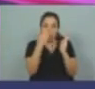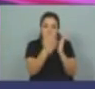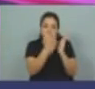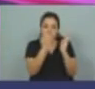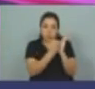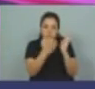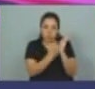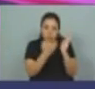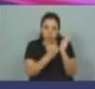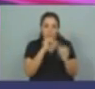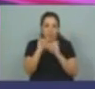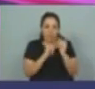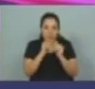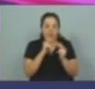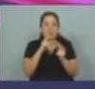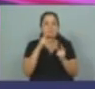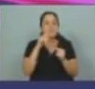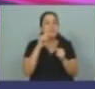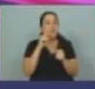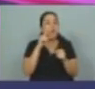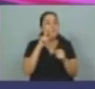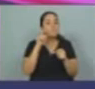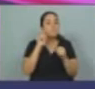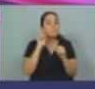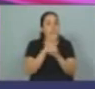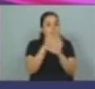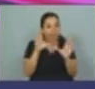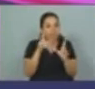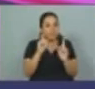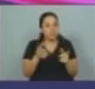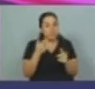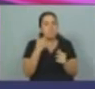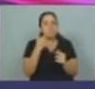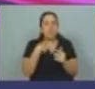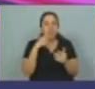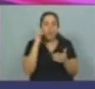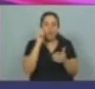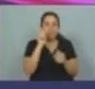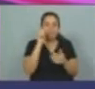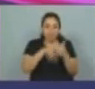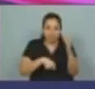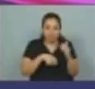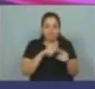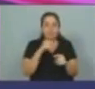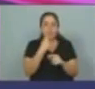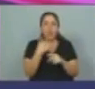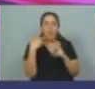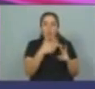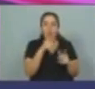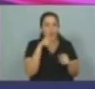incluso no solo derrumbarlo con pruebas, sino además podría ser hiriente, podría ser